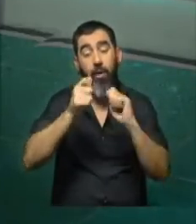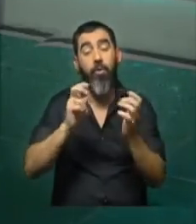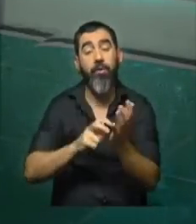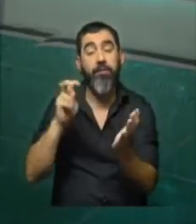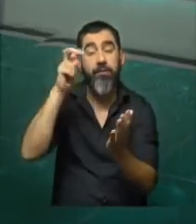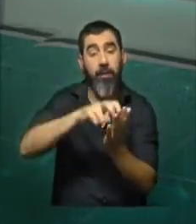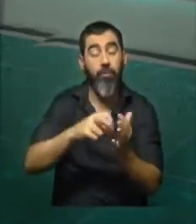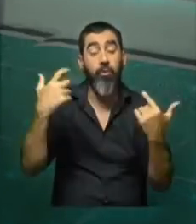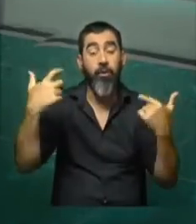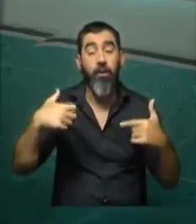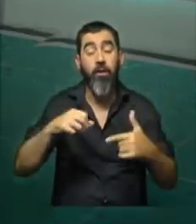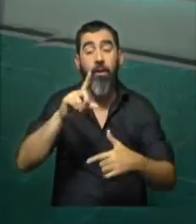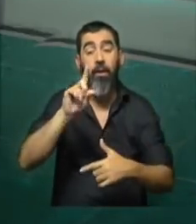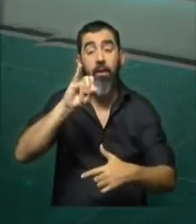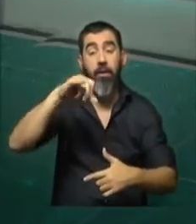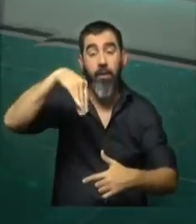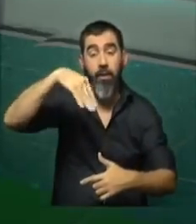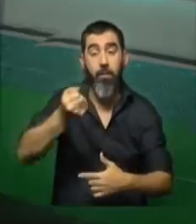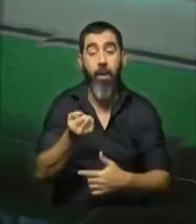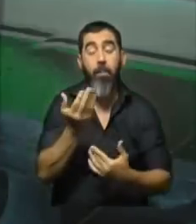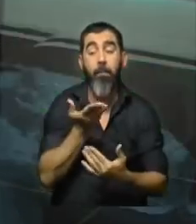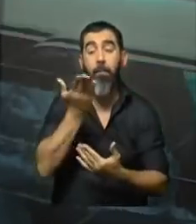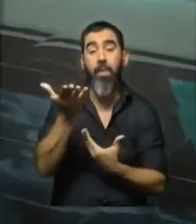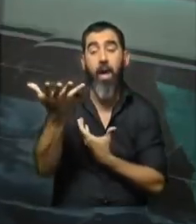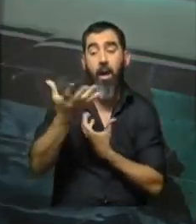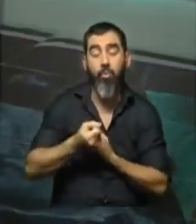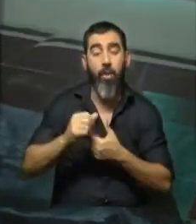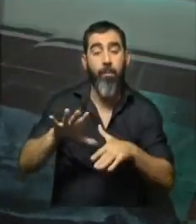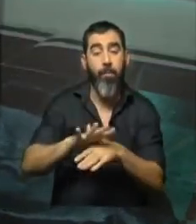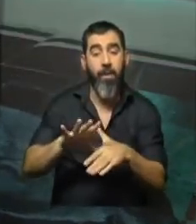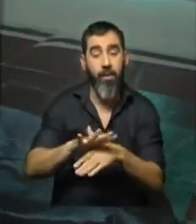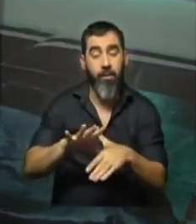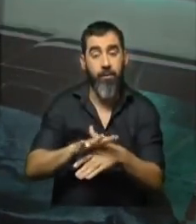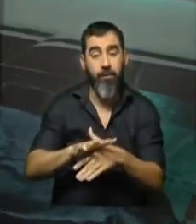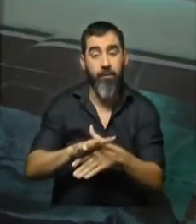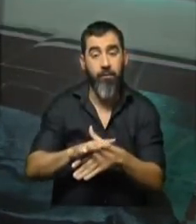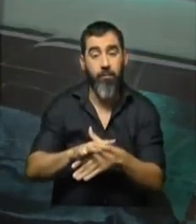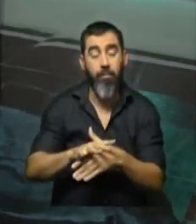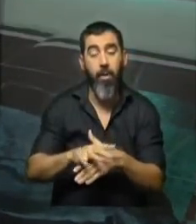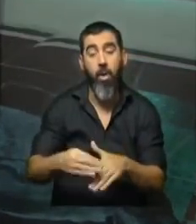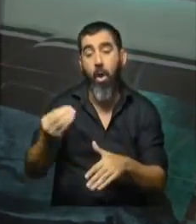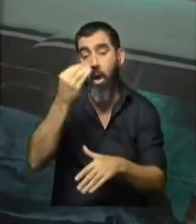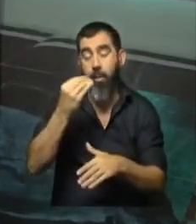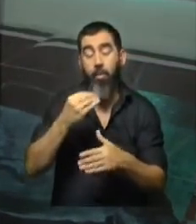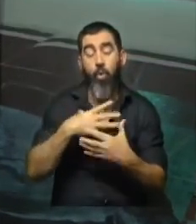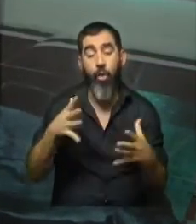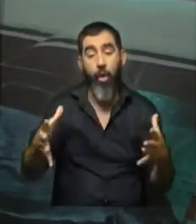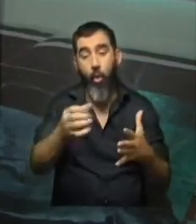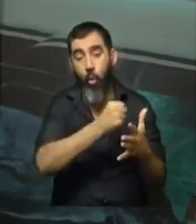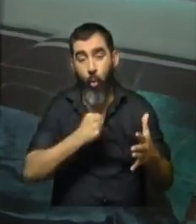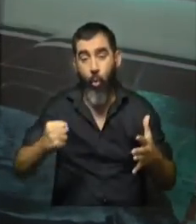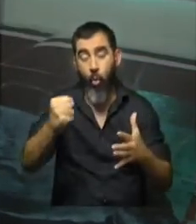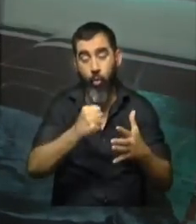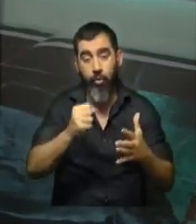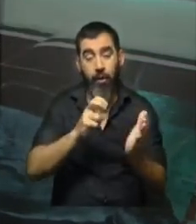porque el intendente de ese departamento, Andrés Lima, pidió ayuda al Mides para poder abastecer la red de ollas y merenderos populares de